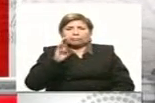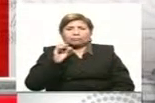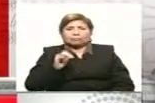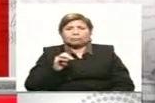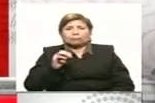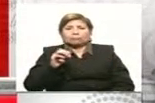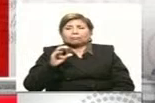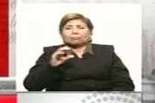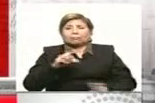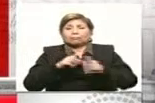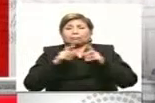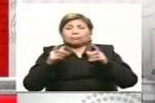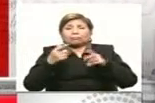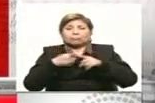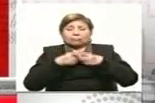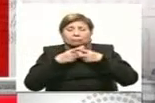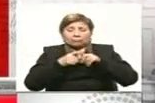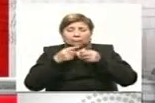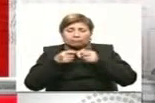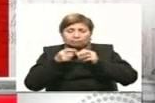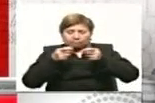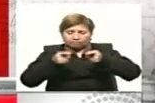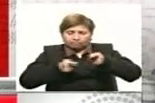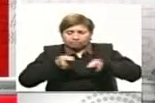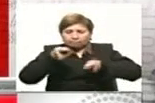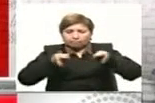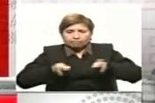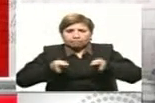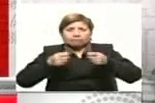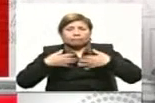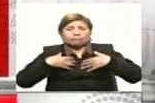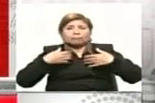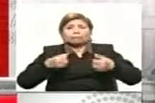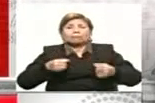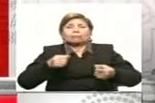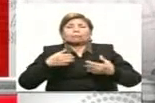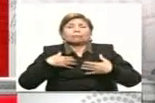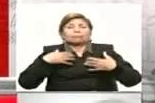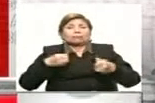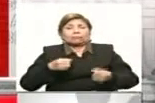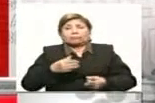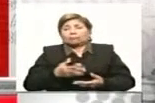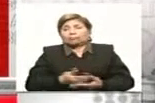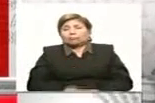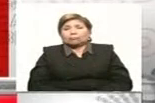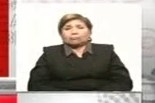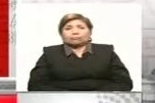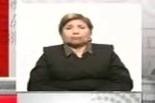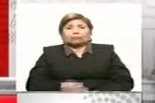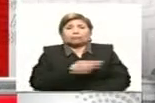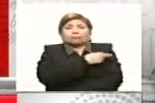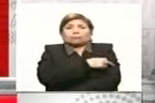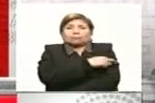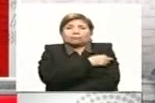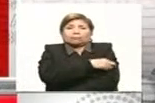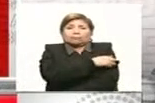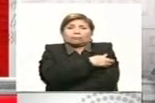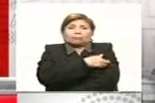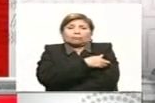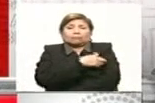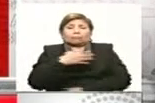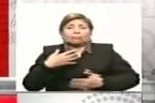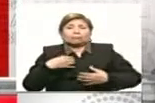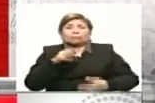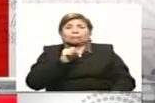Tejedores, del Centro de Salud de Tejedores, del Centro de Salud Comunidad Saludable, de la posta del Centro de Salud